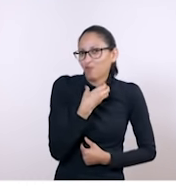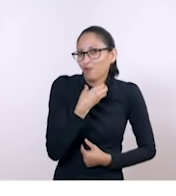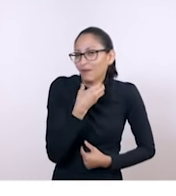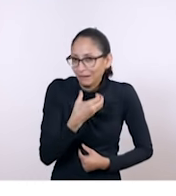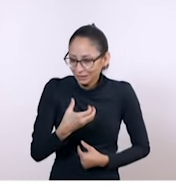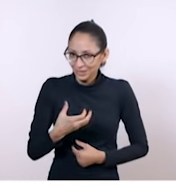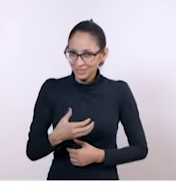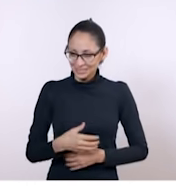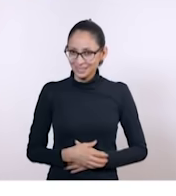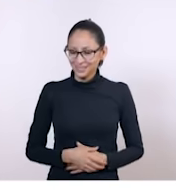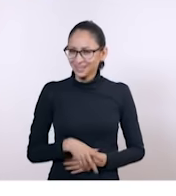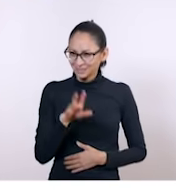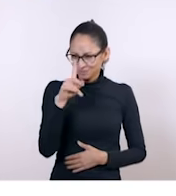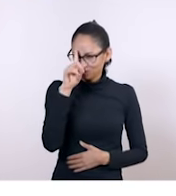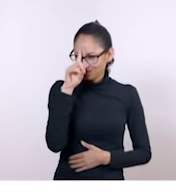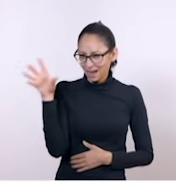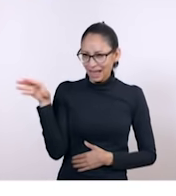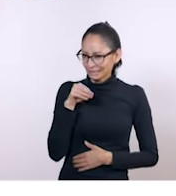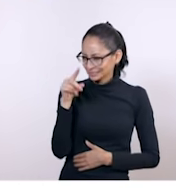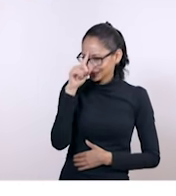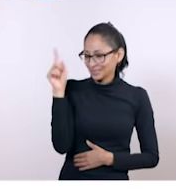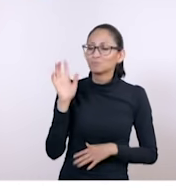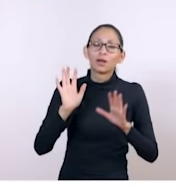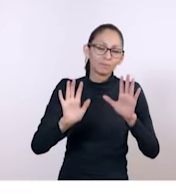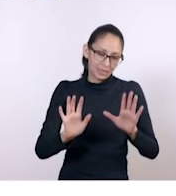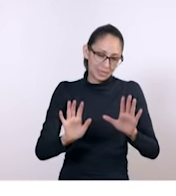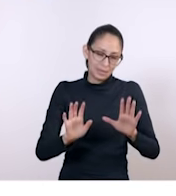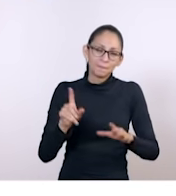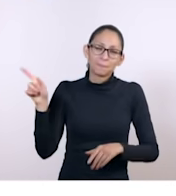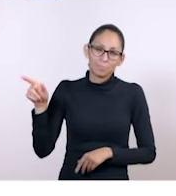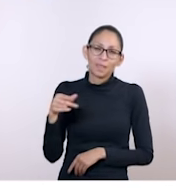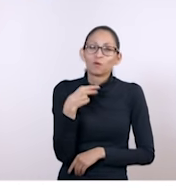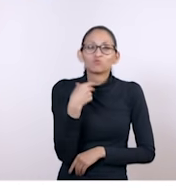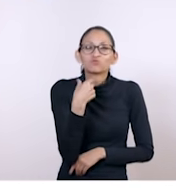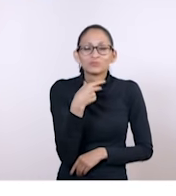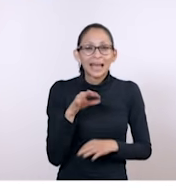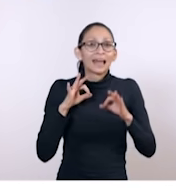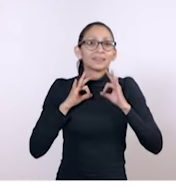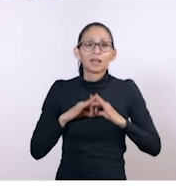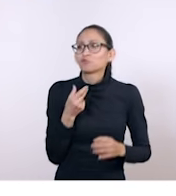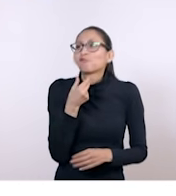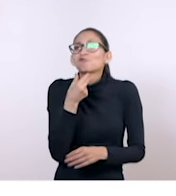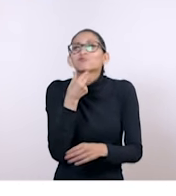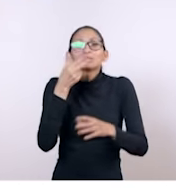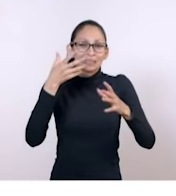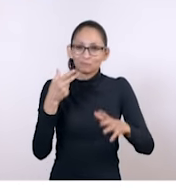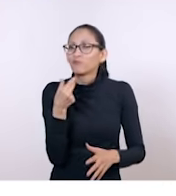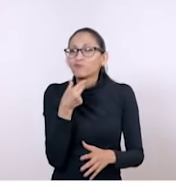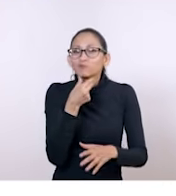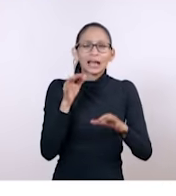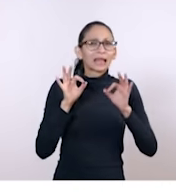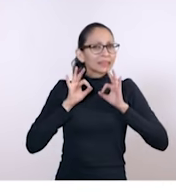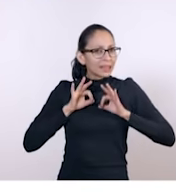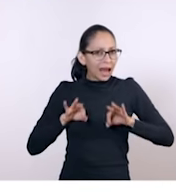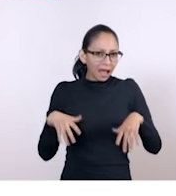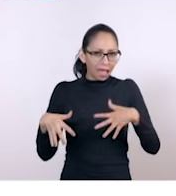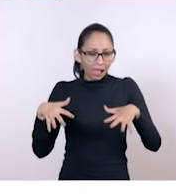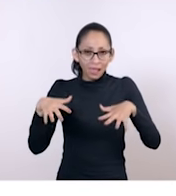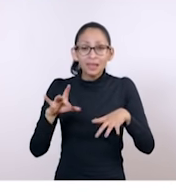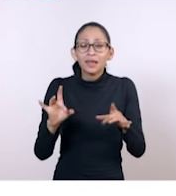gordo, gordo. ¿Vieron? Es bien fácil. Y, bueno, pero estaban ahí los guajolotes tranquilos. Caldo, gordo, gordo, gordo. Caldo, gordo,